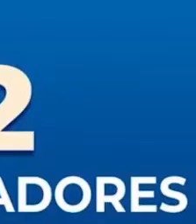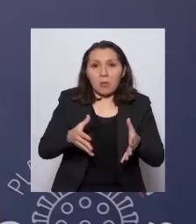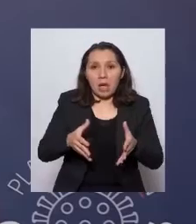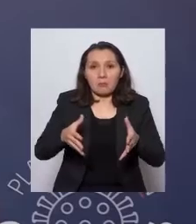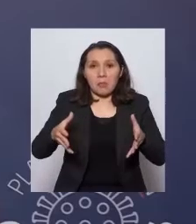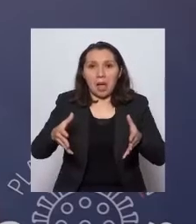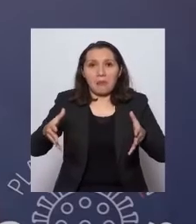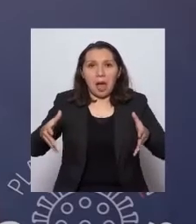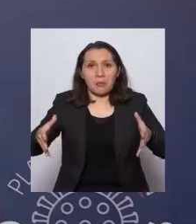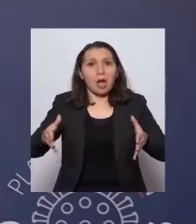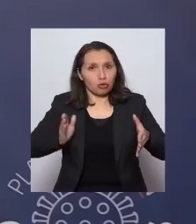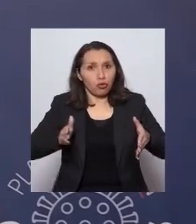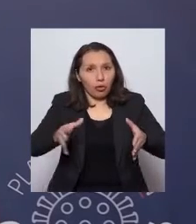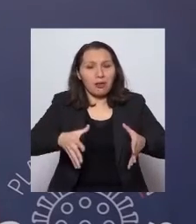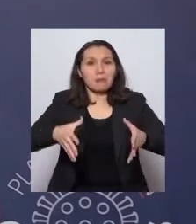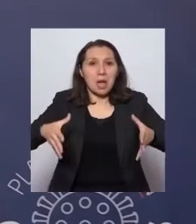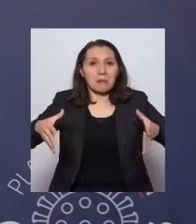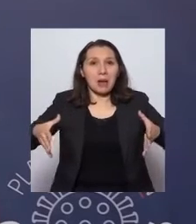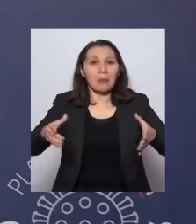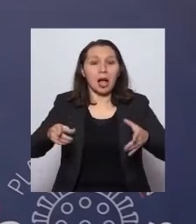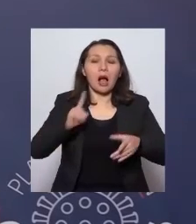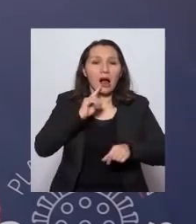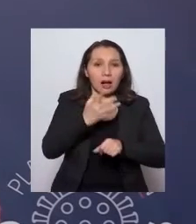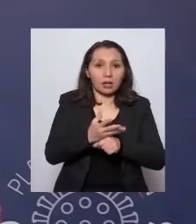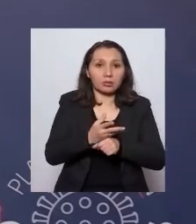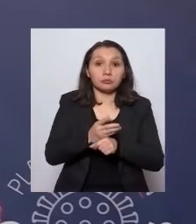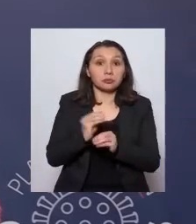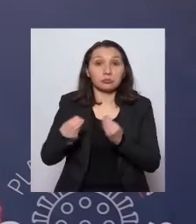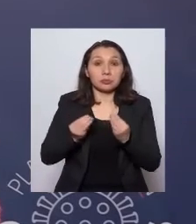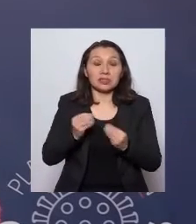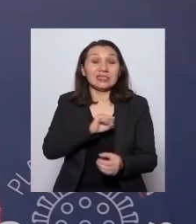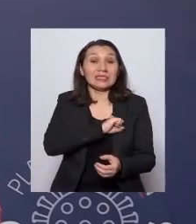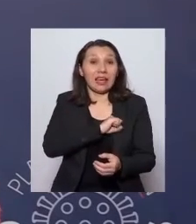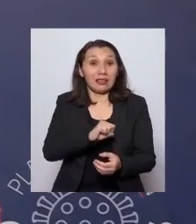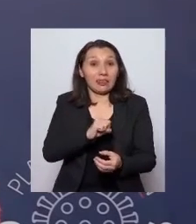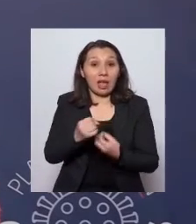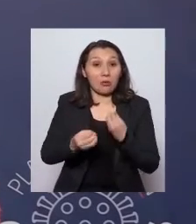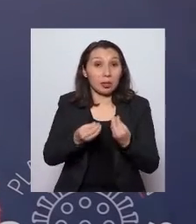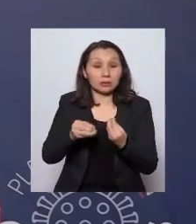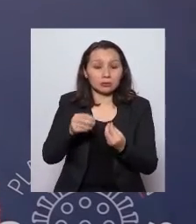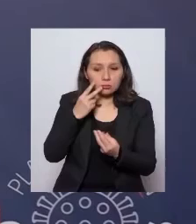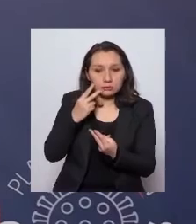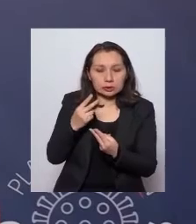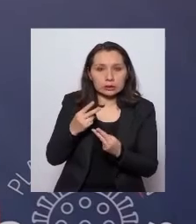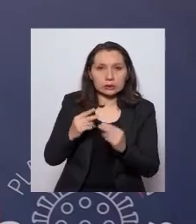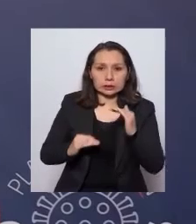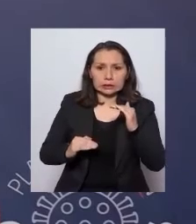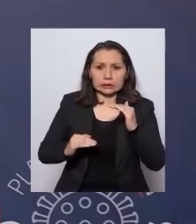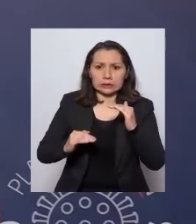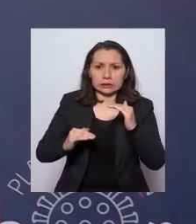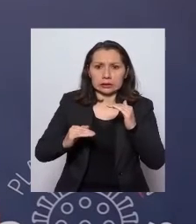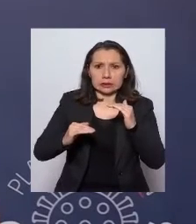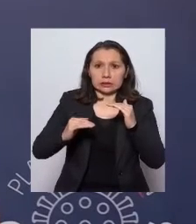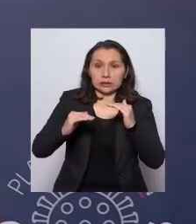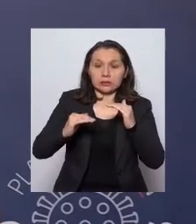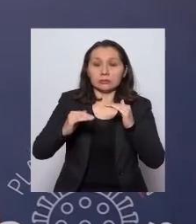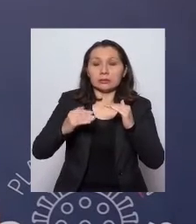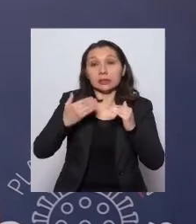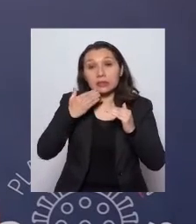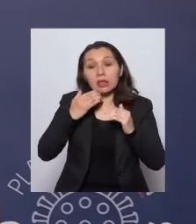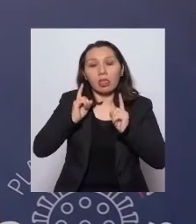contagiados lo que nos ha ocurrido por el brote de la ciudad de santiago en particular es que nos hemos acercado al límite y hemos tenido que